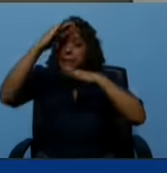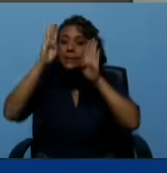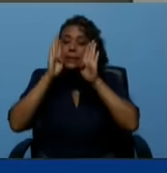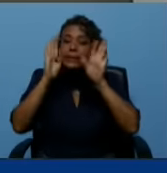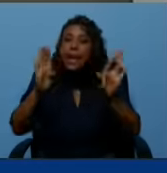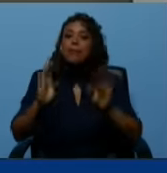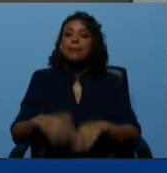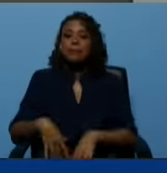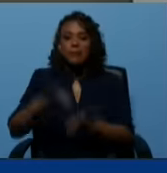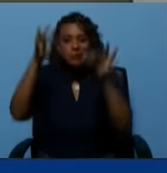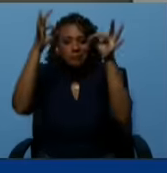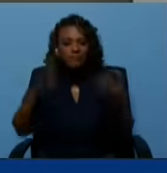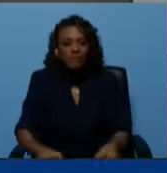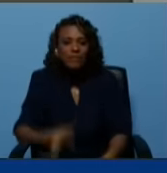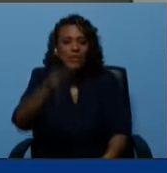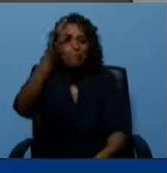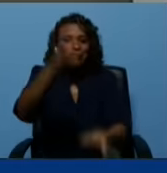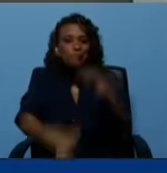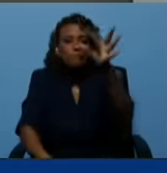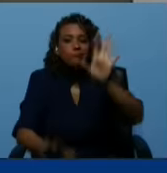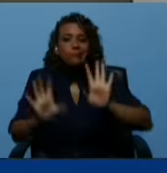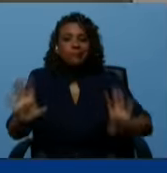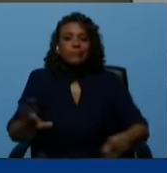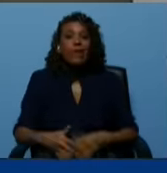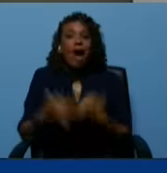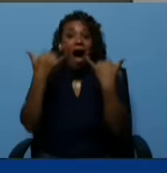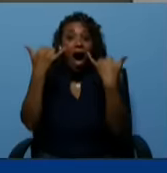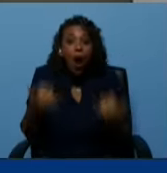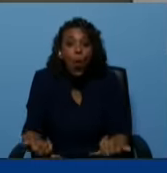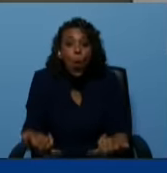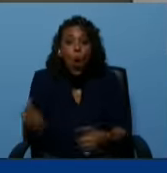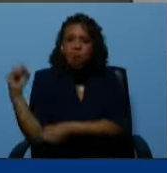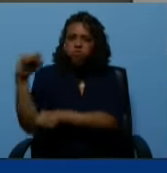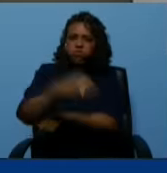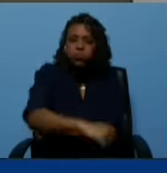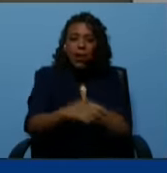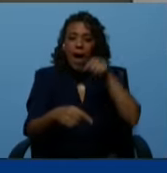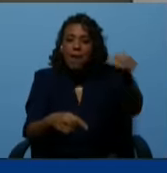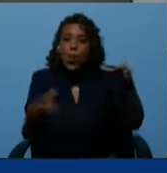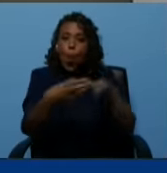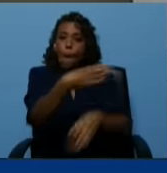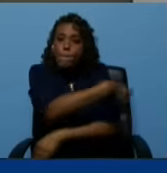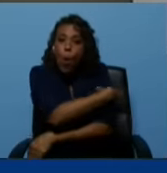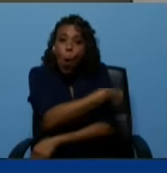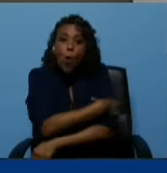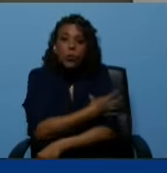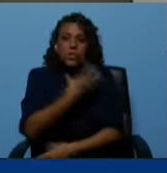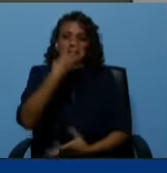Y dicho y hecho, le dije, ahora que están derrotados,